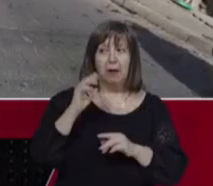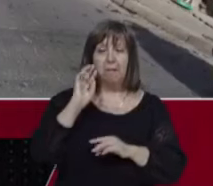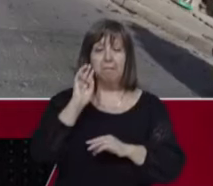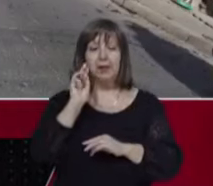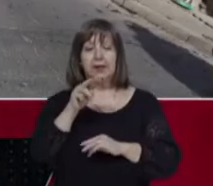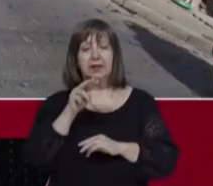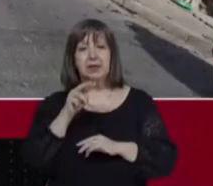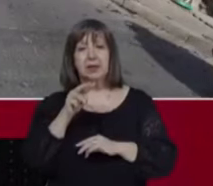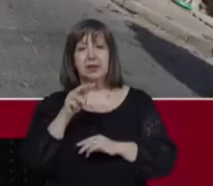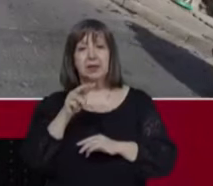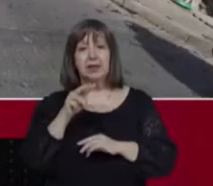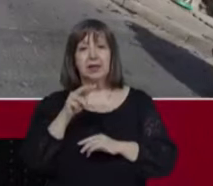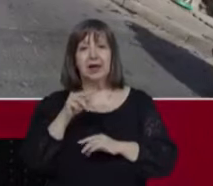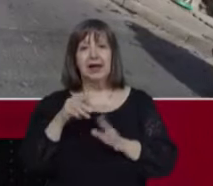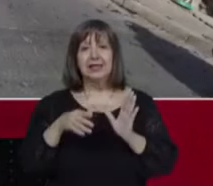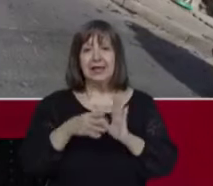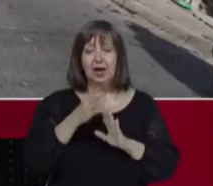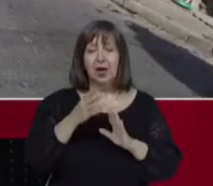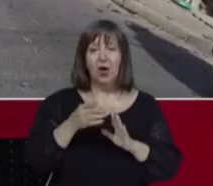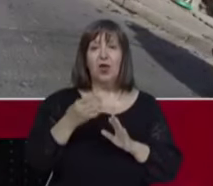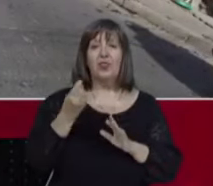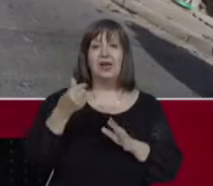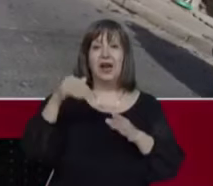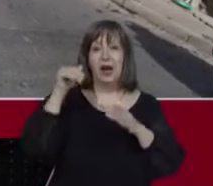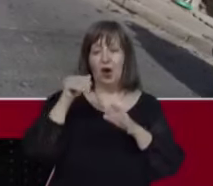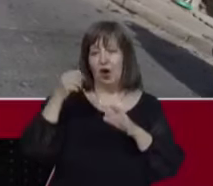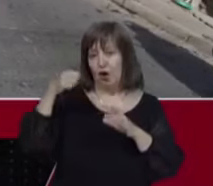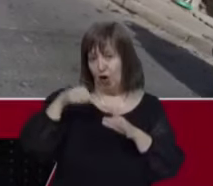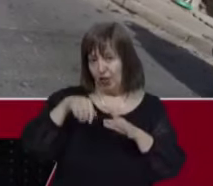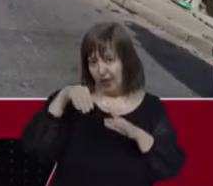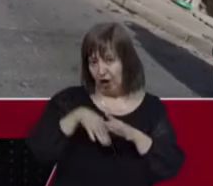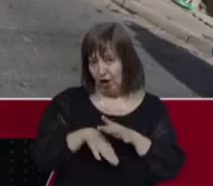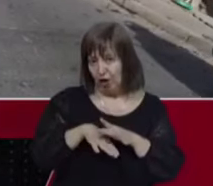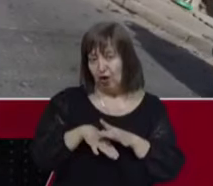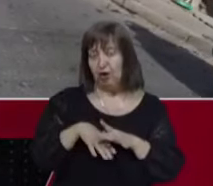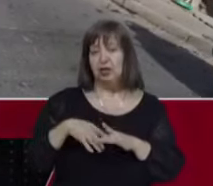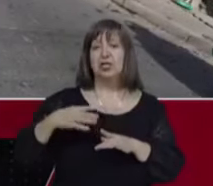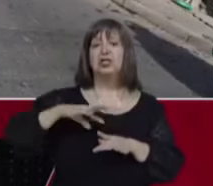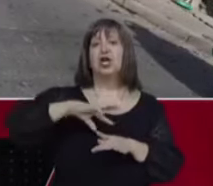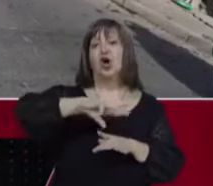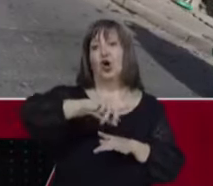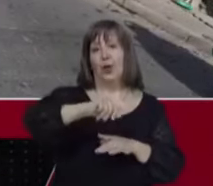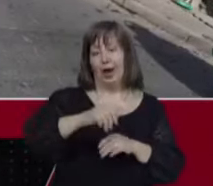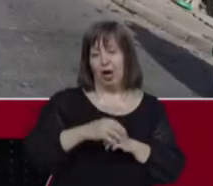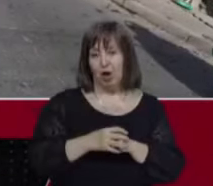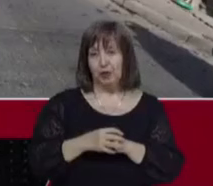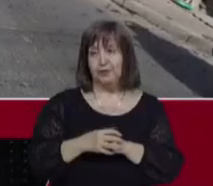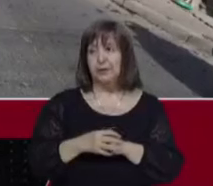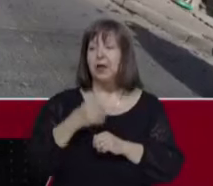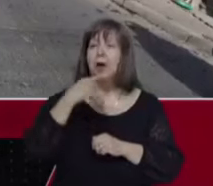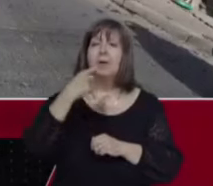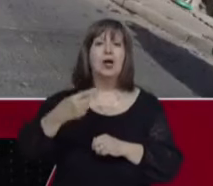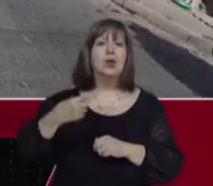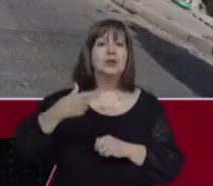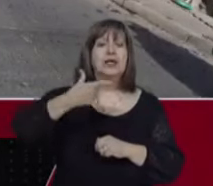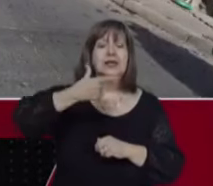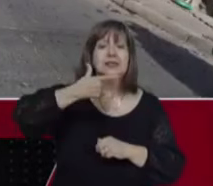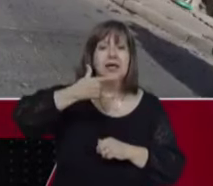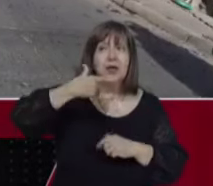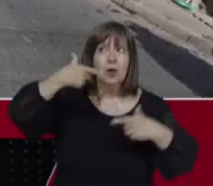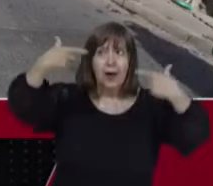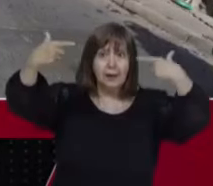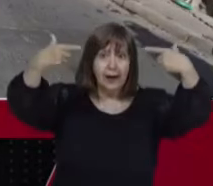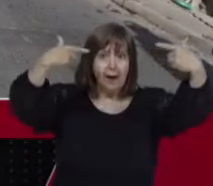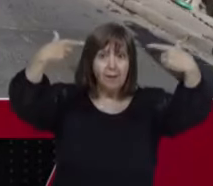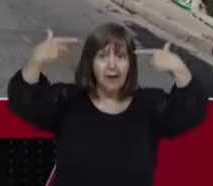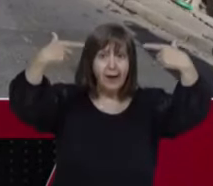evidentemente aprovecharon que él salió, dejó el dinero y ¿Hay detenidos? finalmente se lo robaron. ¿Por las cámaras se pudo ver Se está algo? investigando, no hay